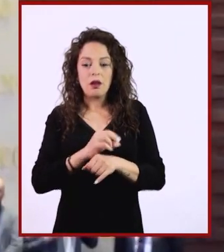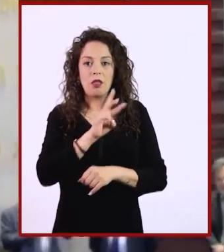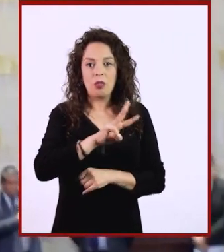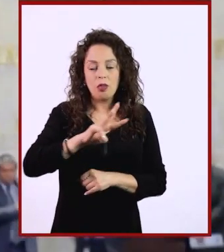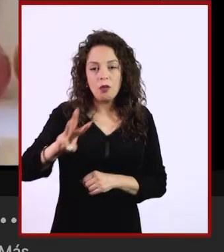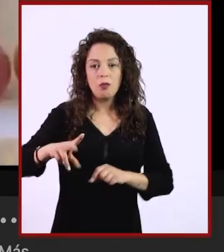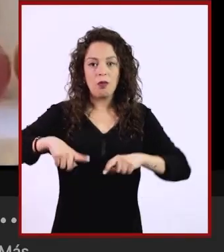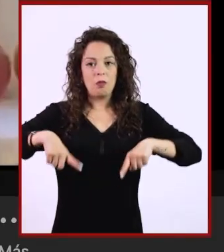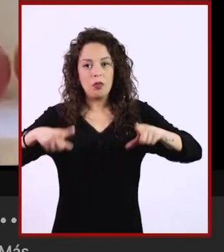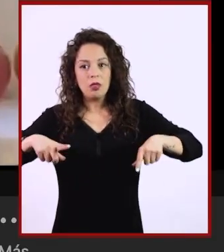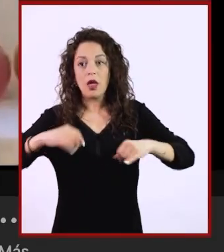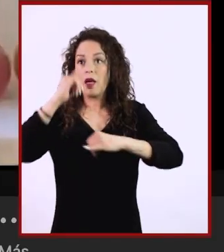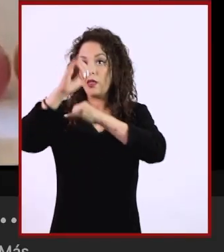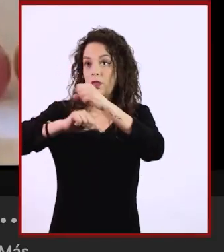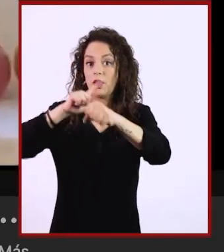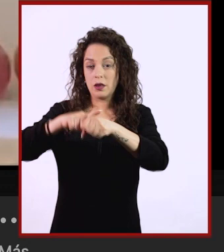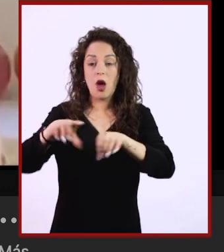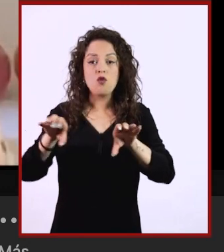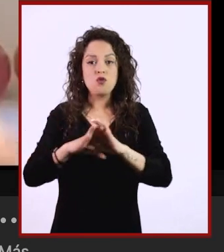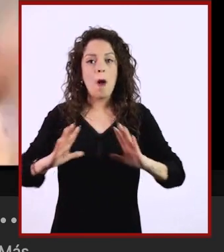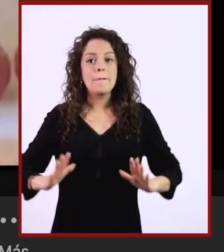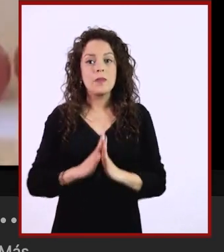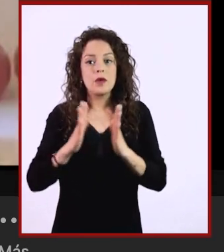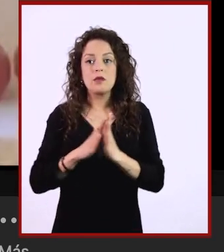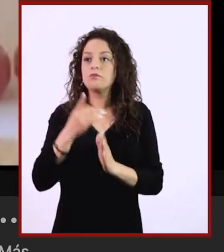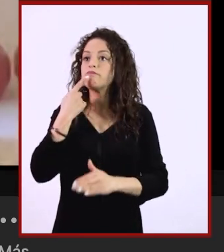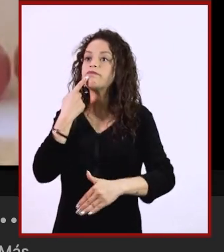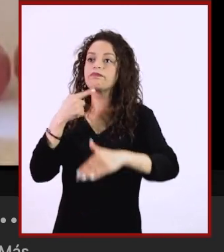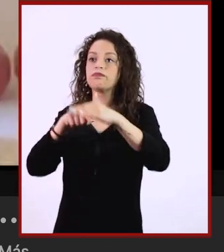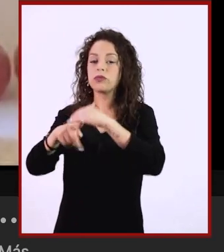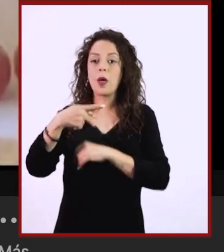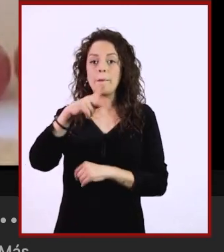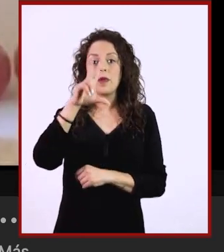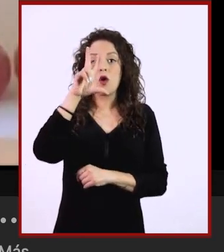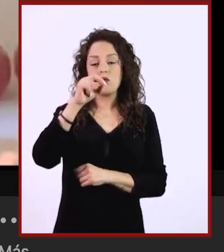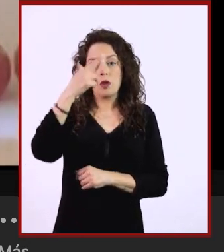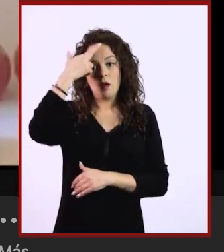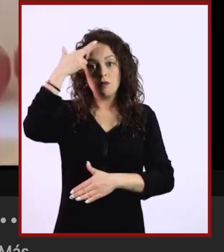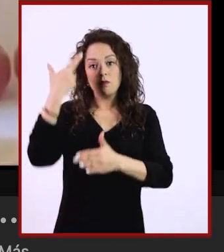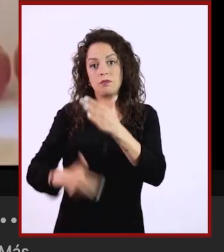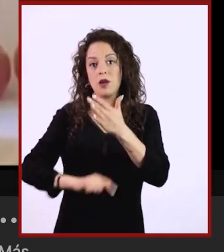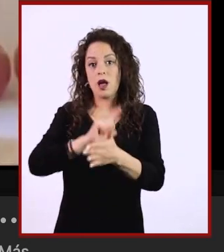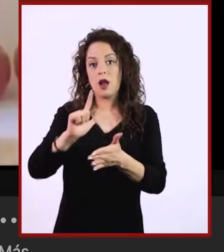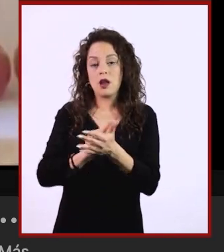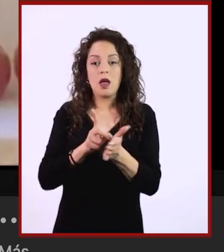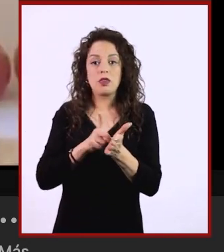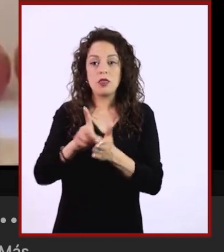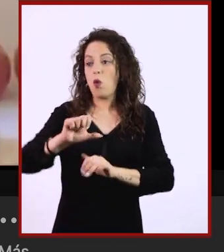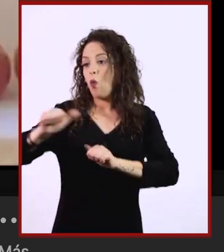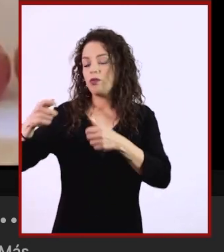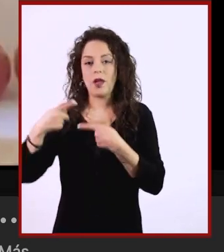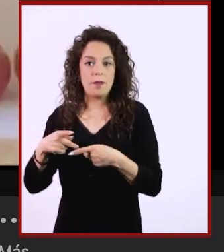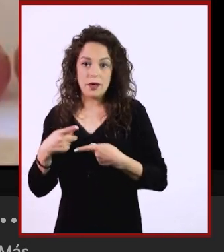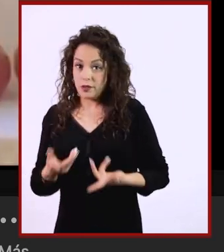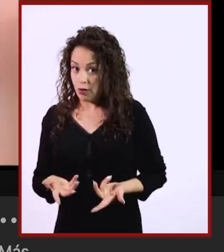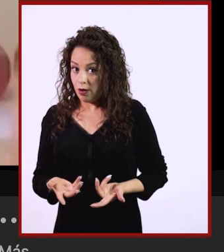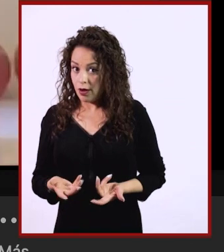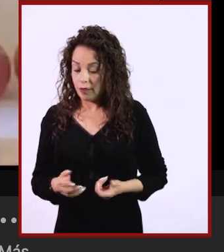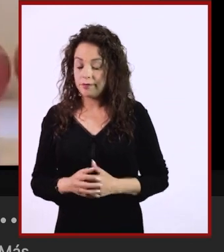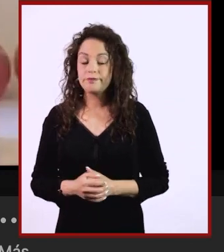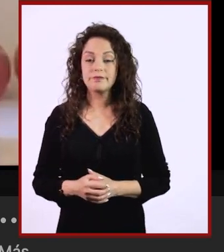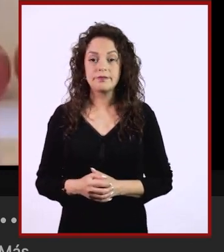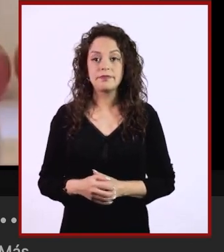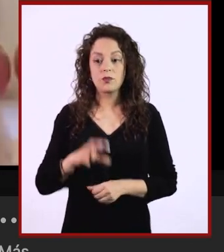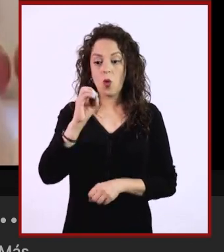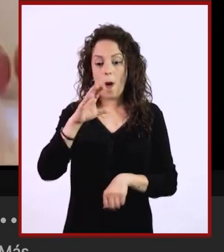poder participar o cómo poder denunciar sin contravenir los derechos de otros, ¿no? Y pues muy importante también acciones